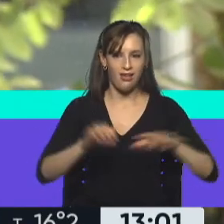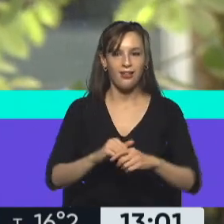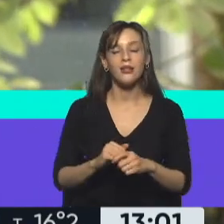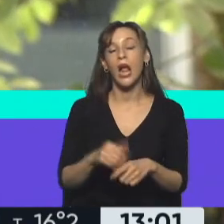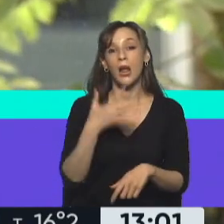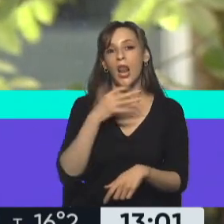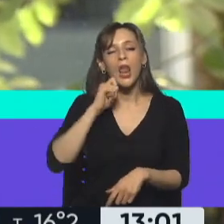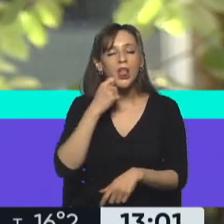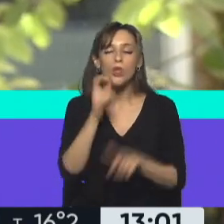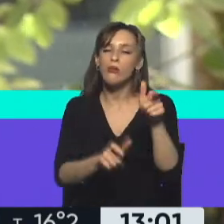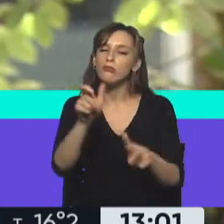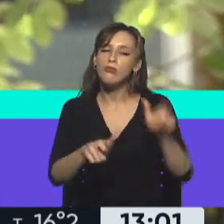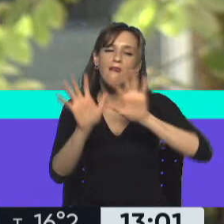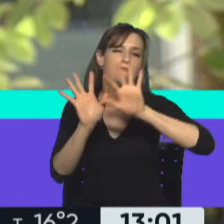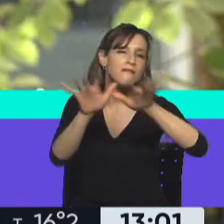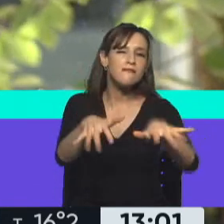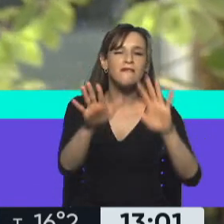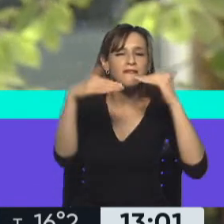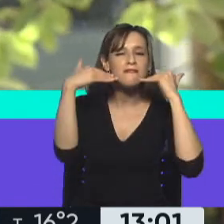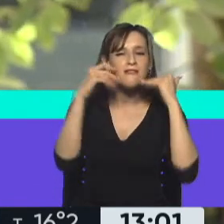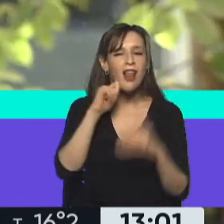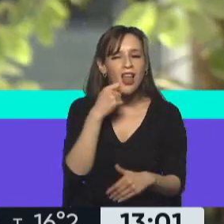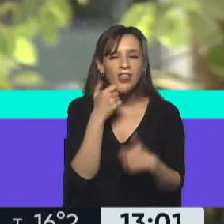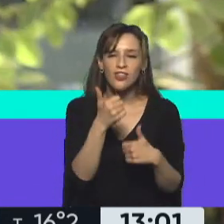es lo más lindo del mundo, ¿no? Una sala llena y ver